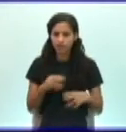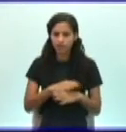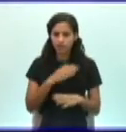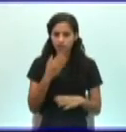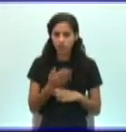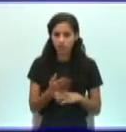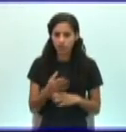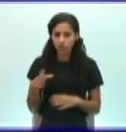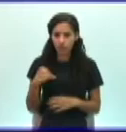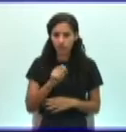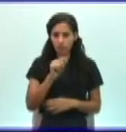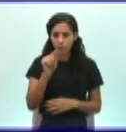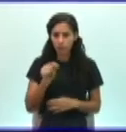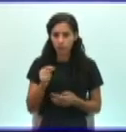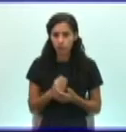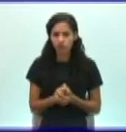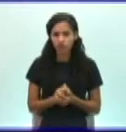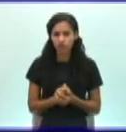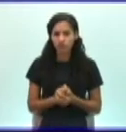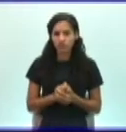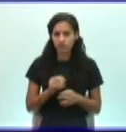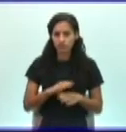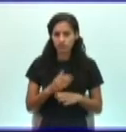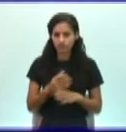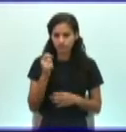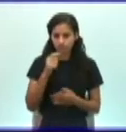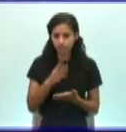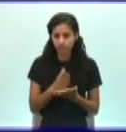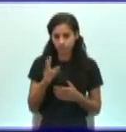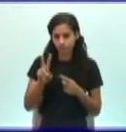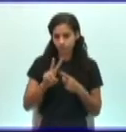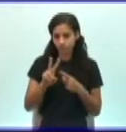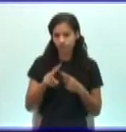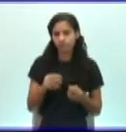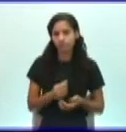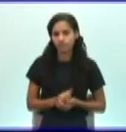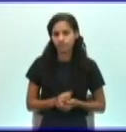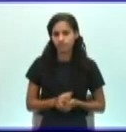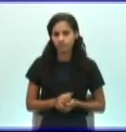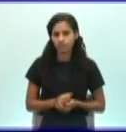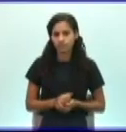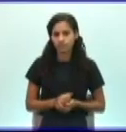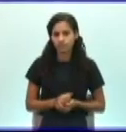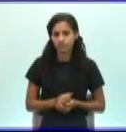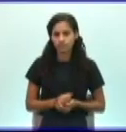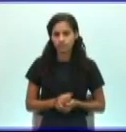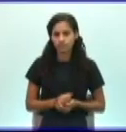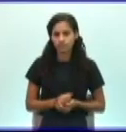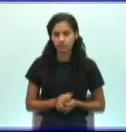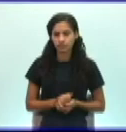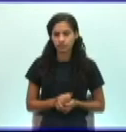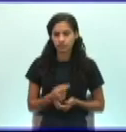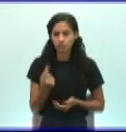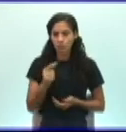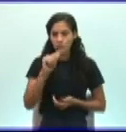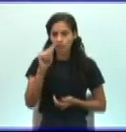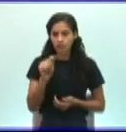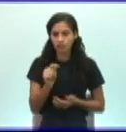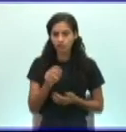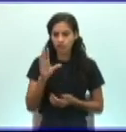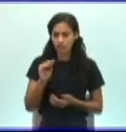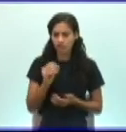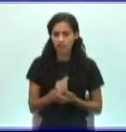entonces todas las actividades posterior a la emisión televisiva. La primera actividad